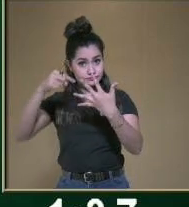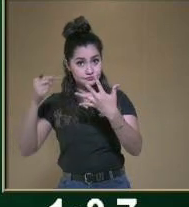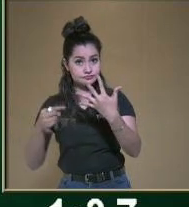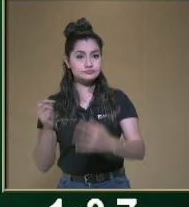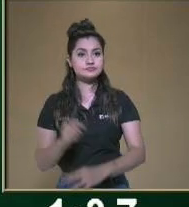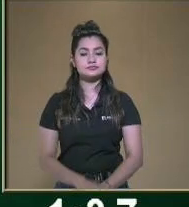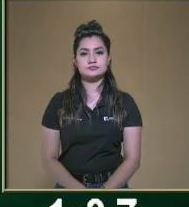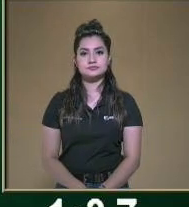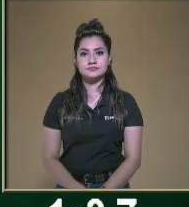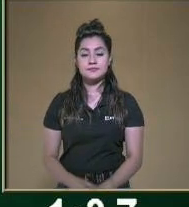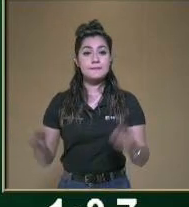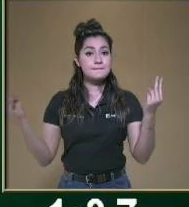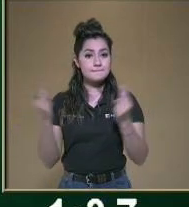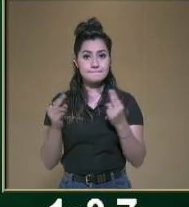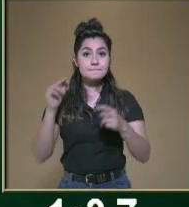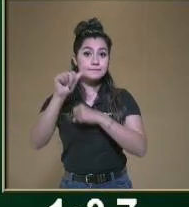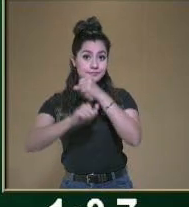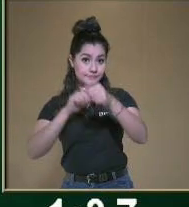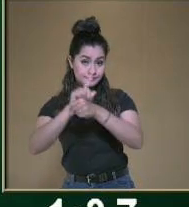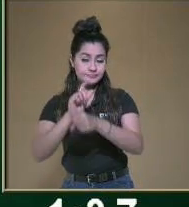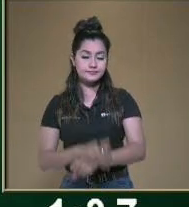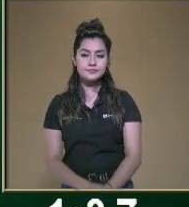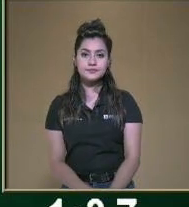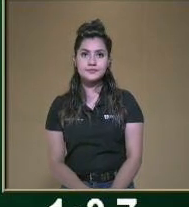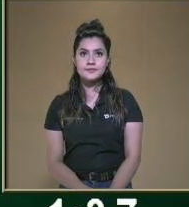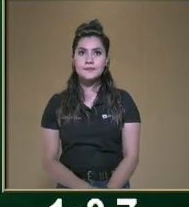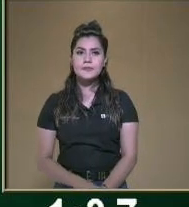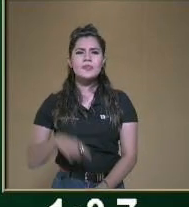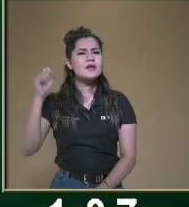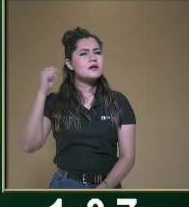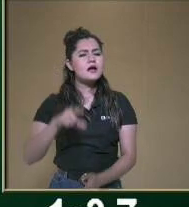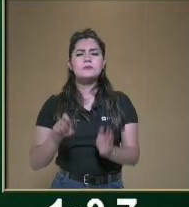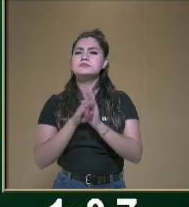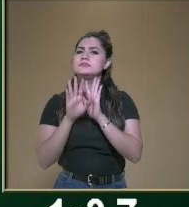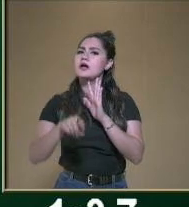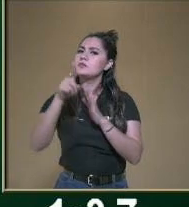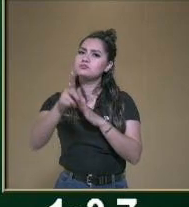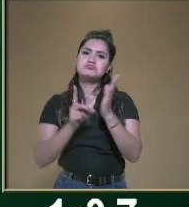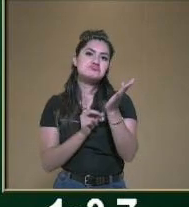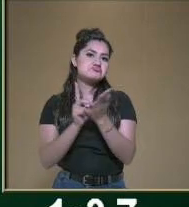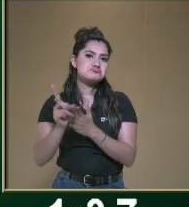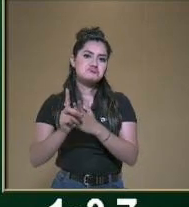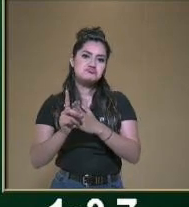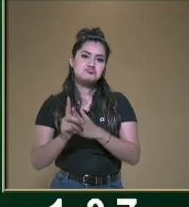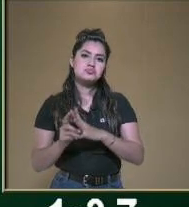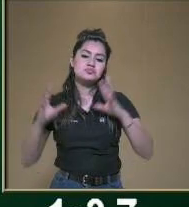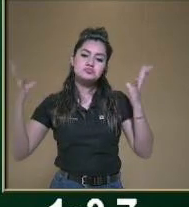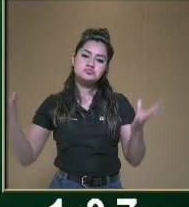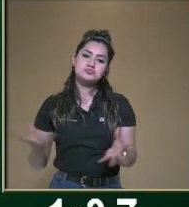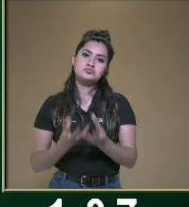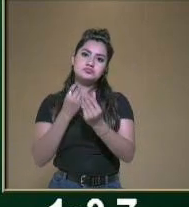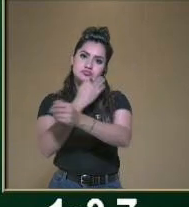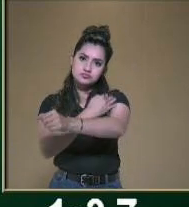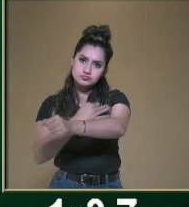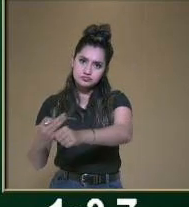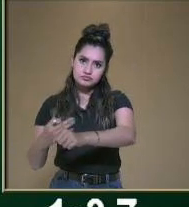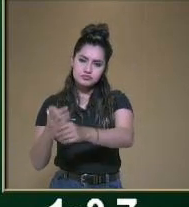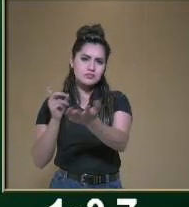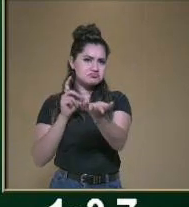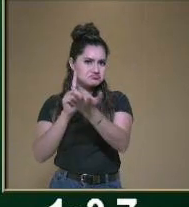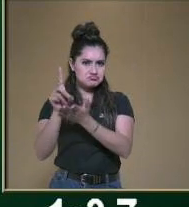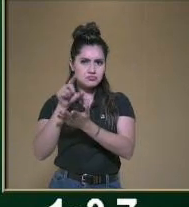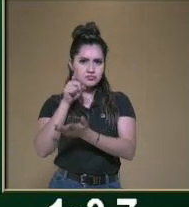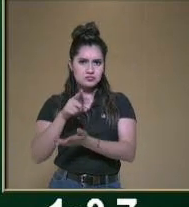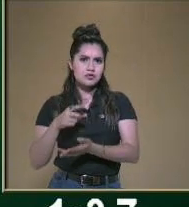van a necesitar nuestras mascotas. Y si ya decidimos, nos reunimos en familia y decidimos tener una mascota,